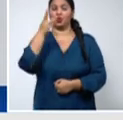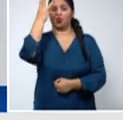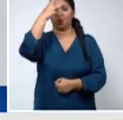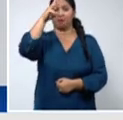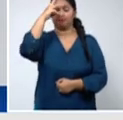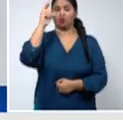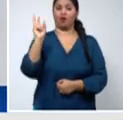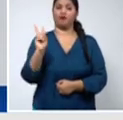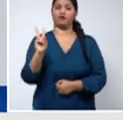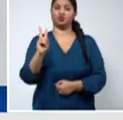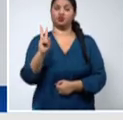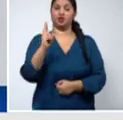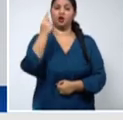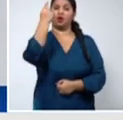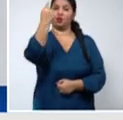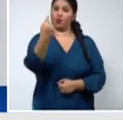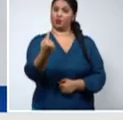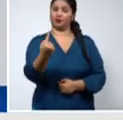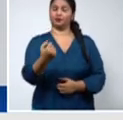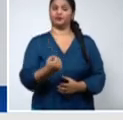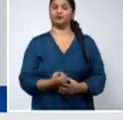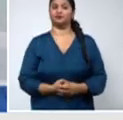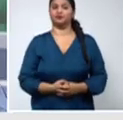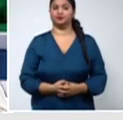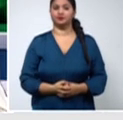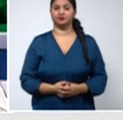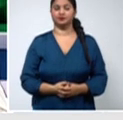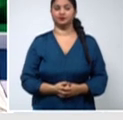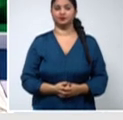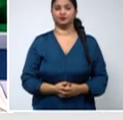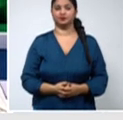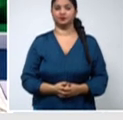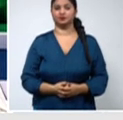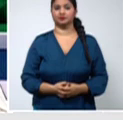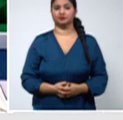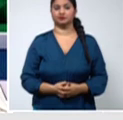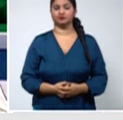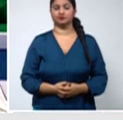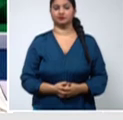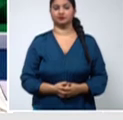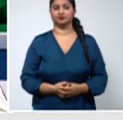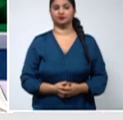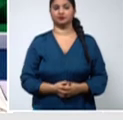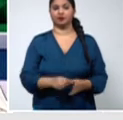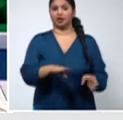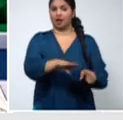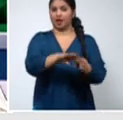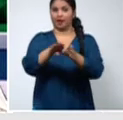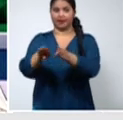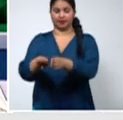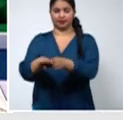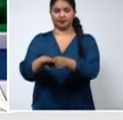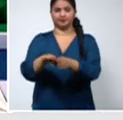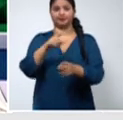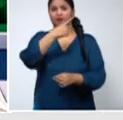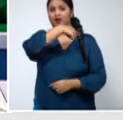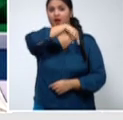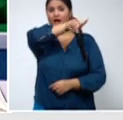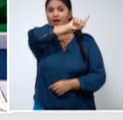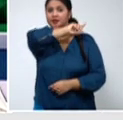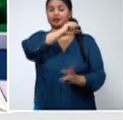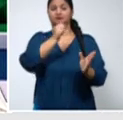Venezuela 1 de cada uno. Y ayer se diagnostican en nuestro país 4